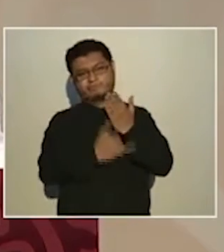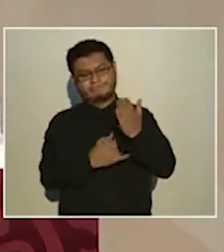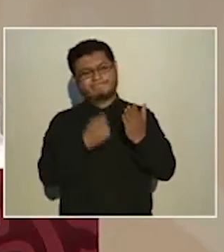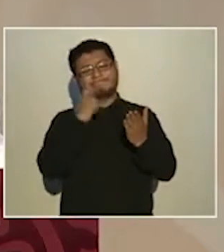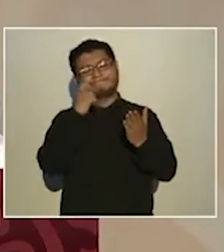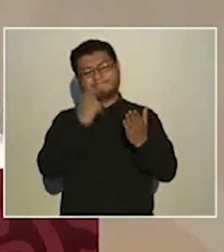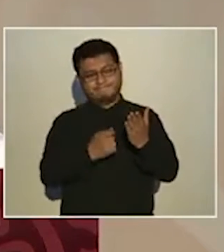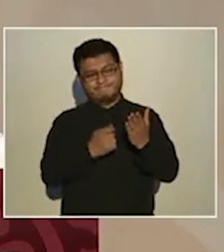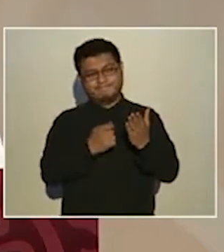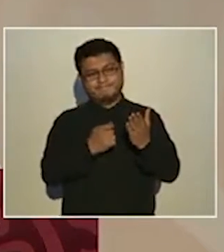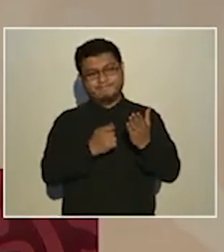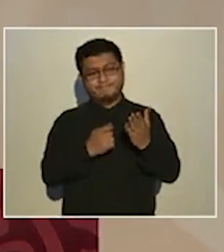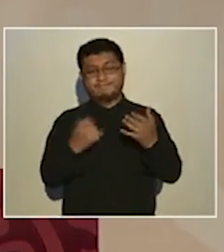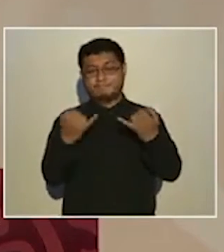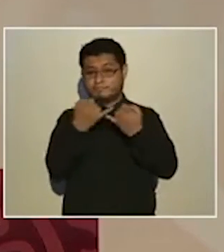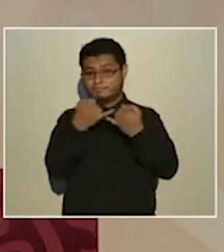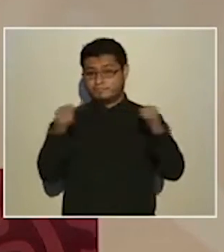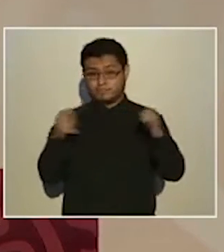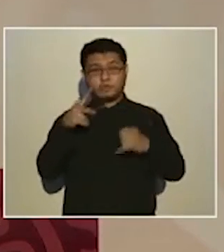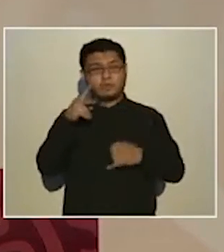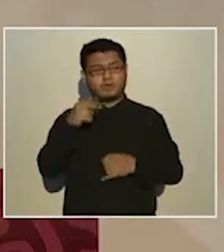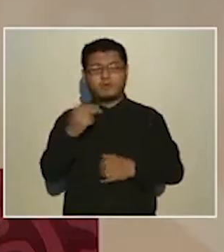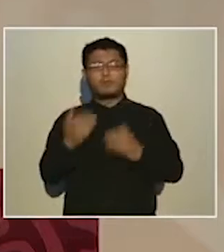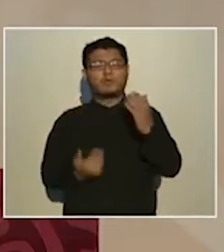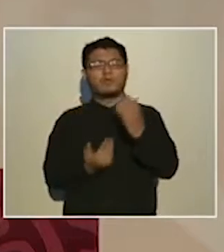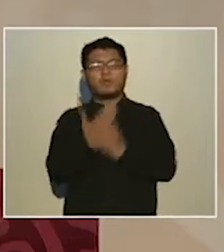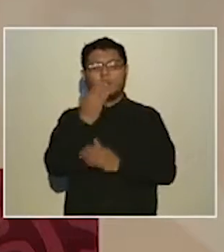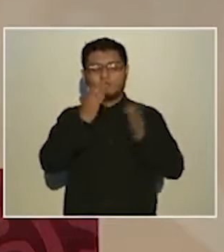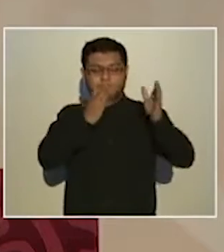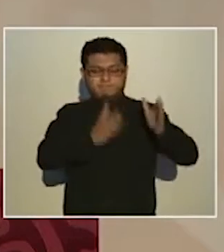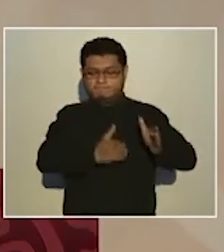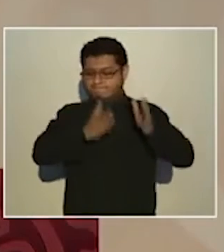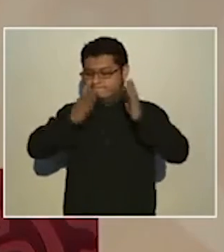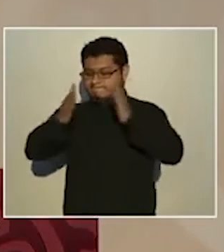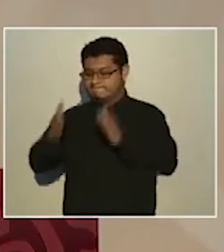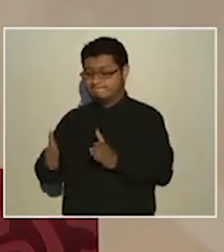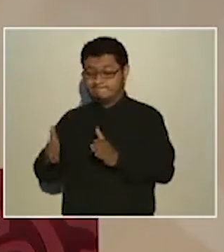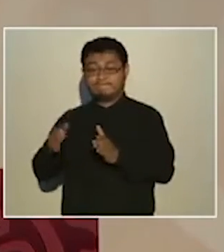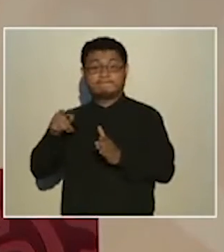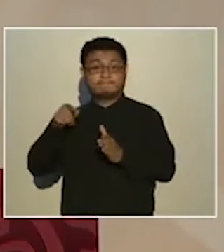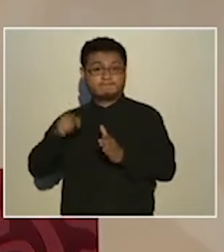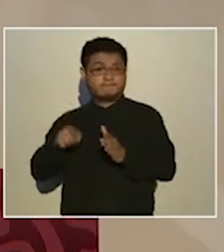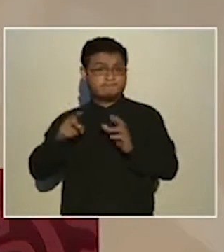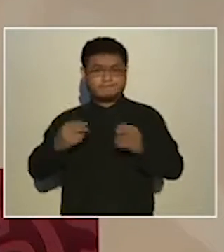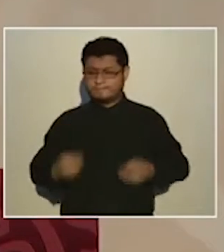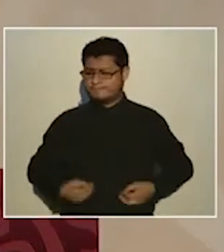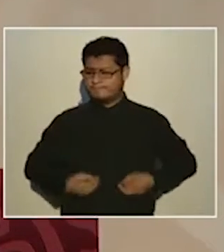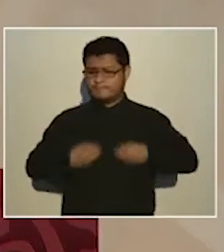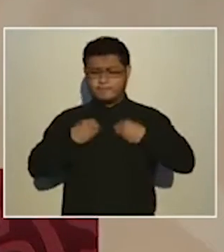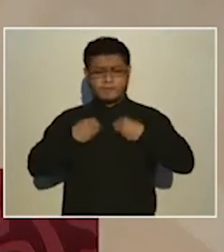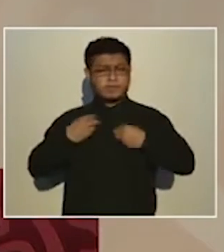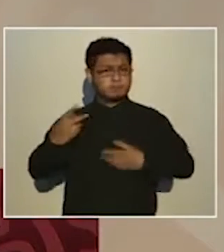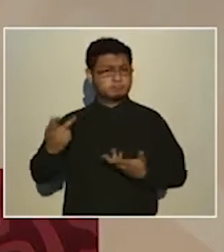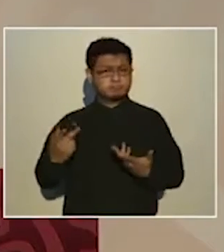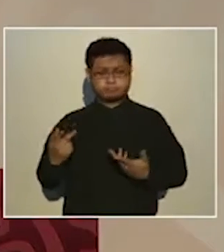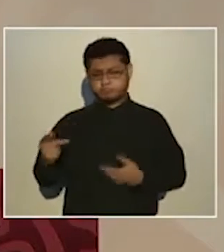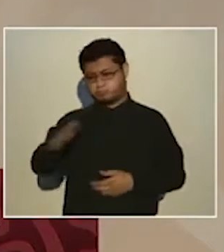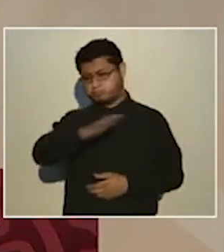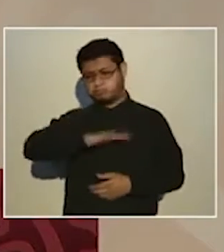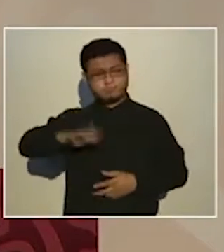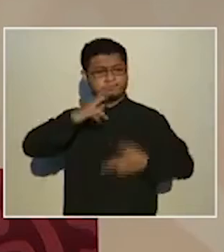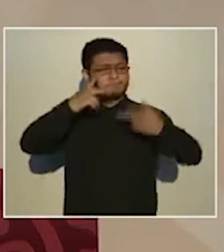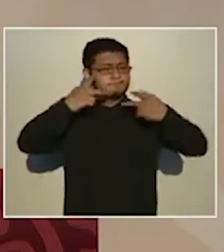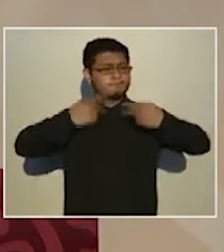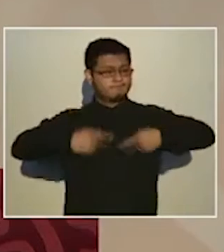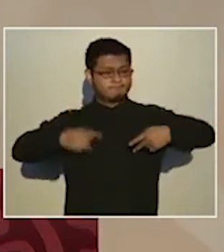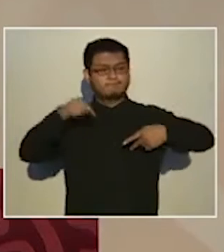es inaugurar una etapa nueva en la vida pública de nuestro país,